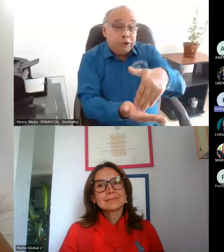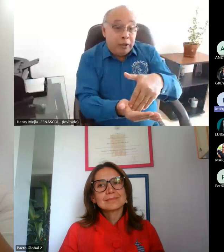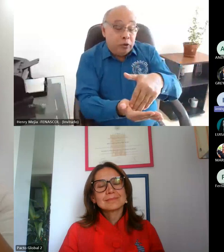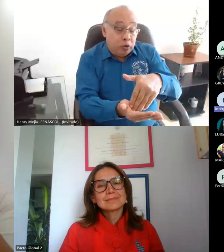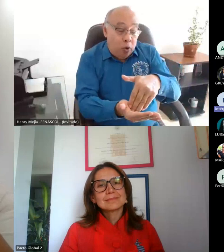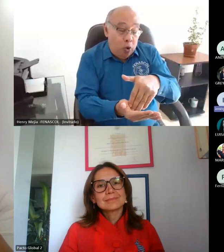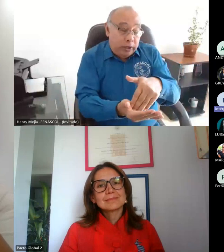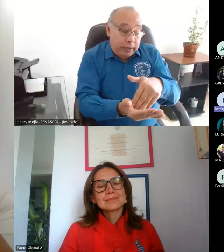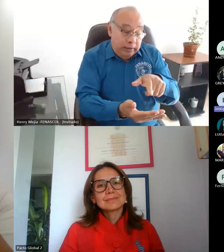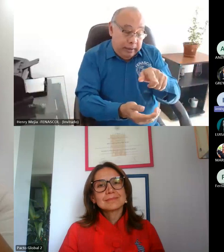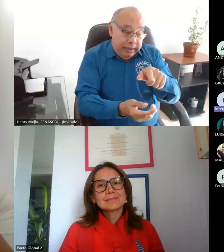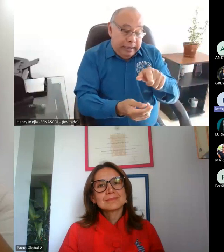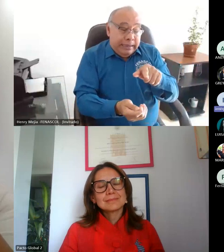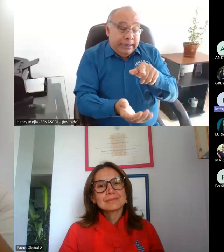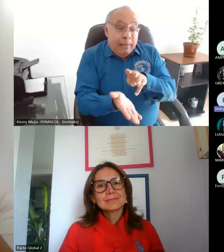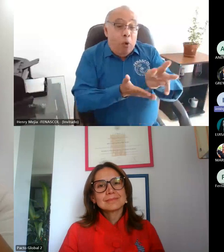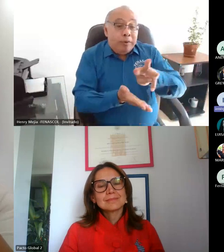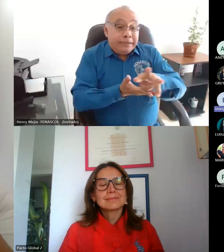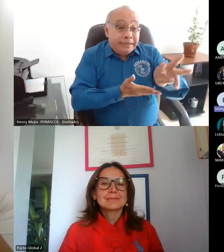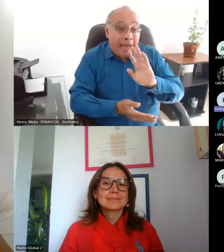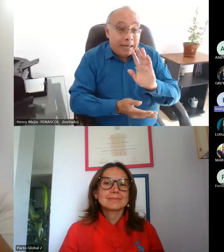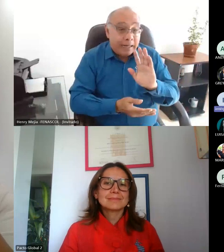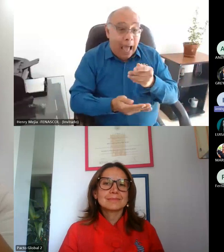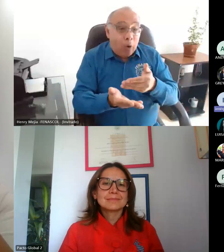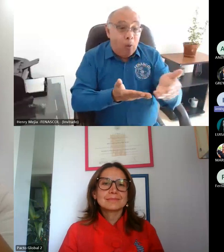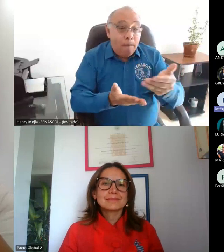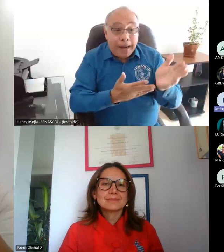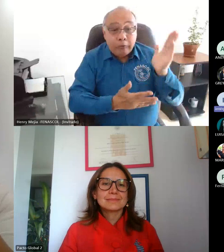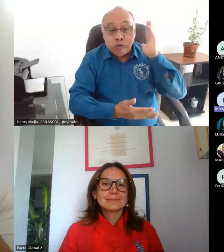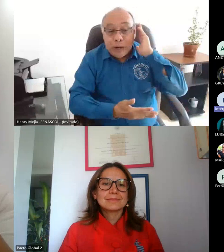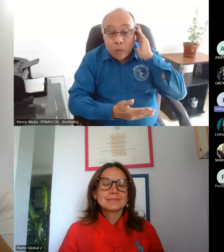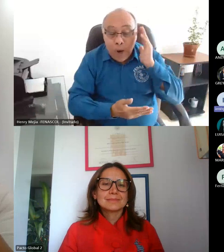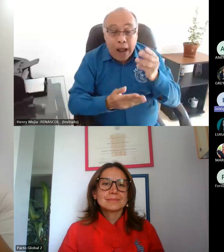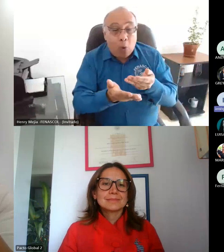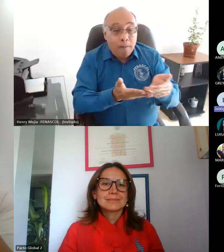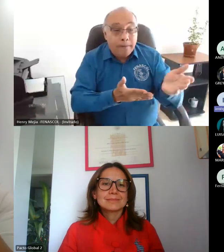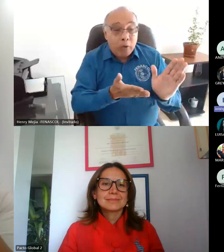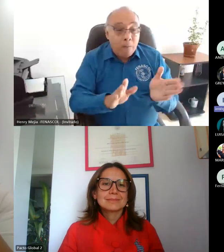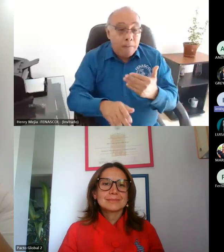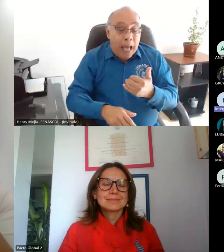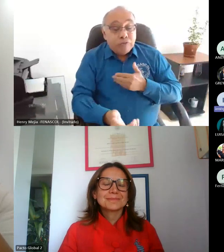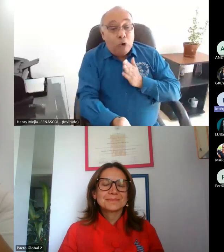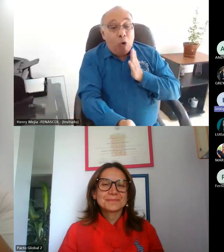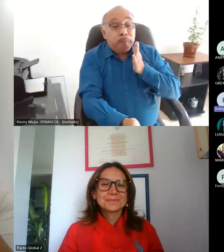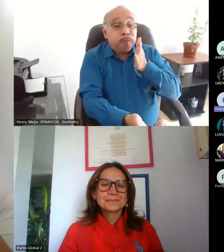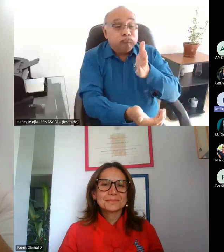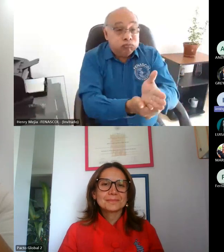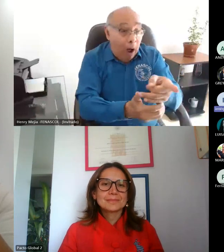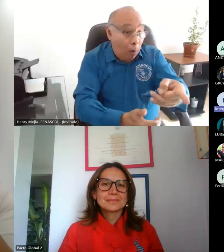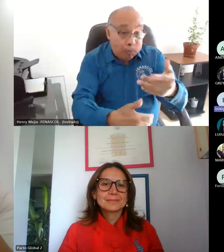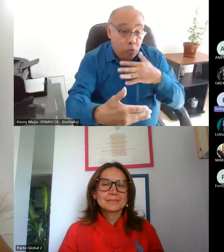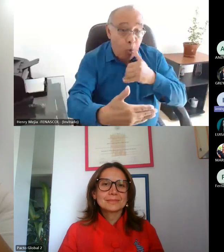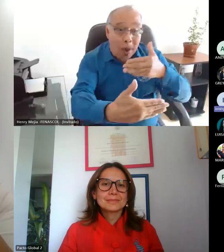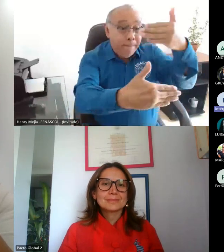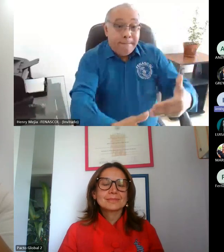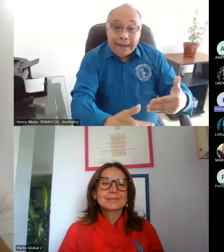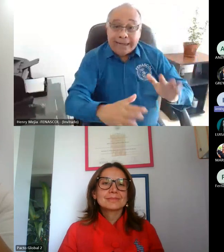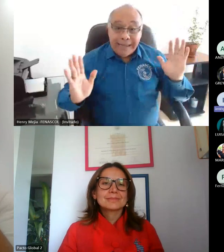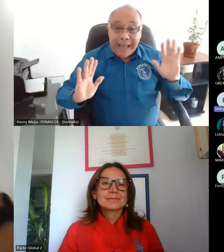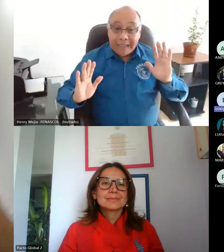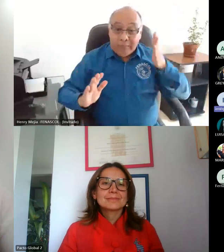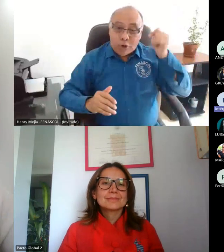eh eh con el entorno con la sociedad Sí por ejemplo eh si yo voy a un centro Movistar a